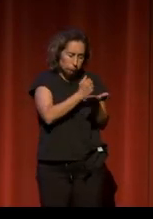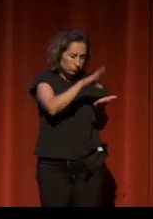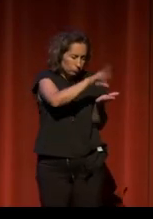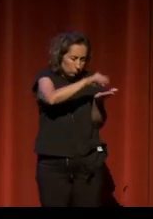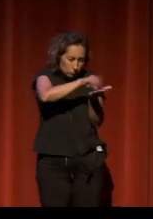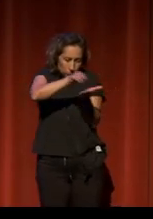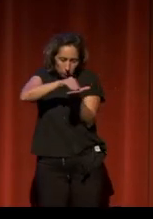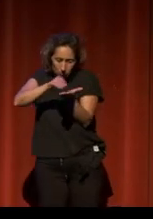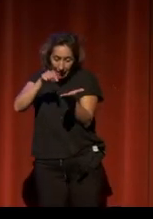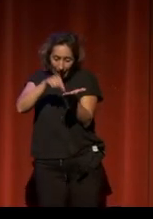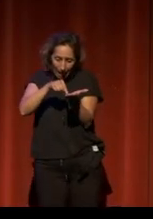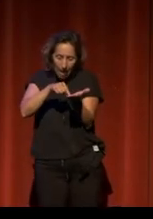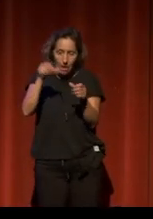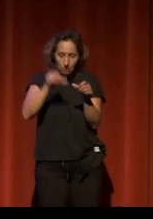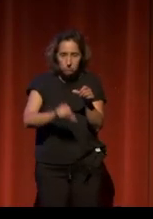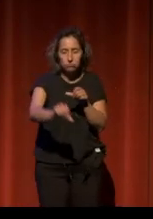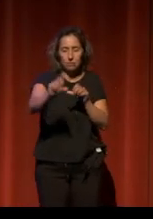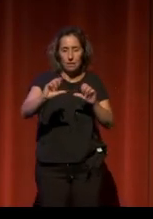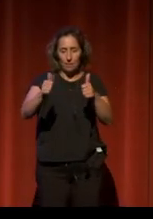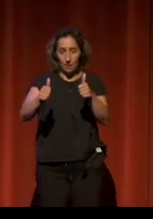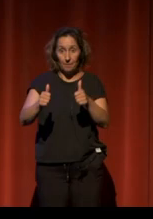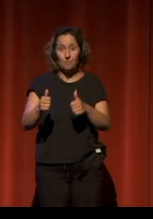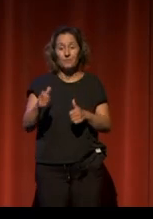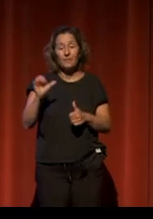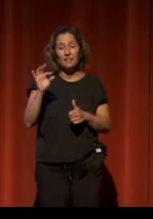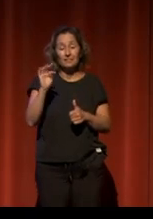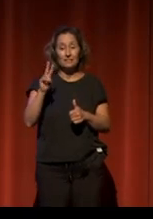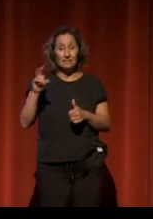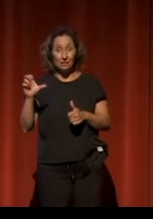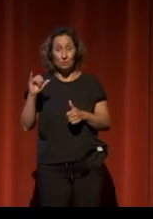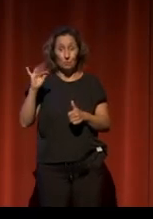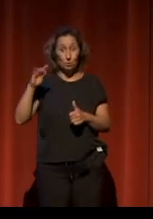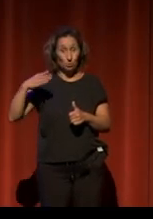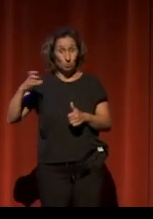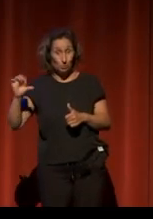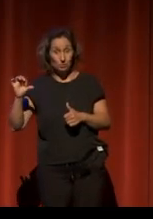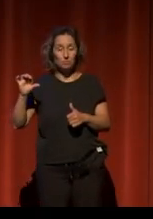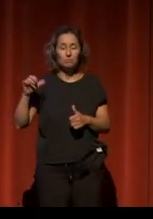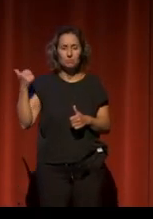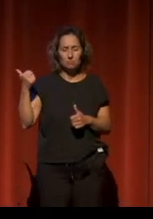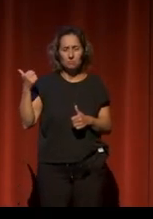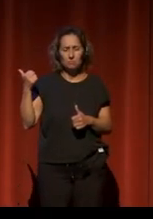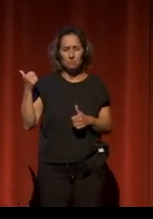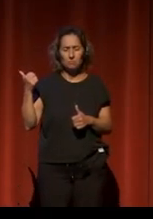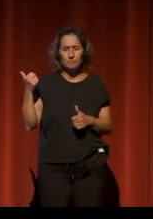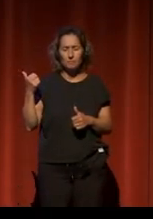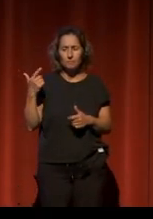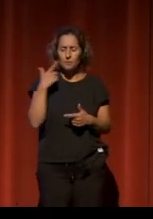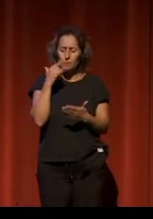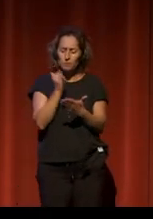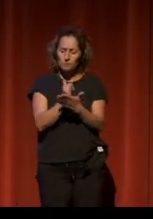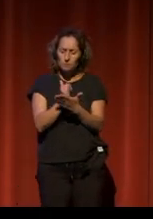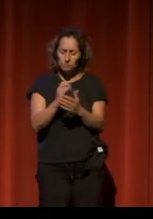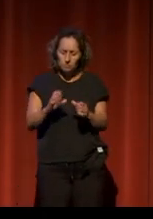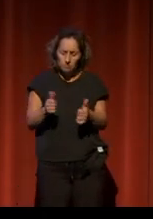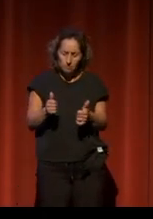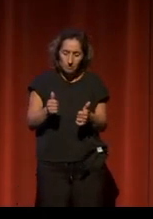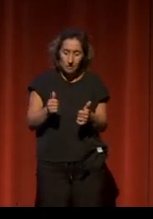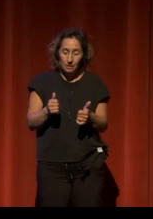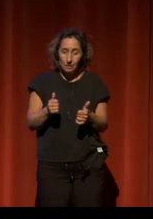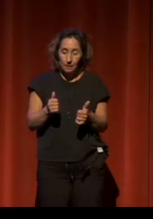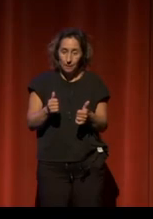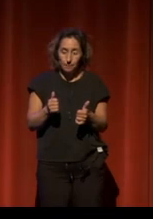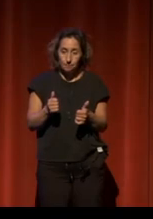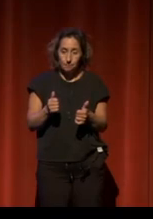ahí no y es también lo que hizo Steve Jobs que eh Como demostró más sucato en su ensayo de estado emprendedor más del 90